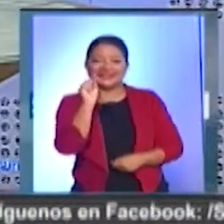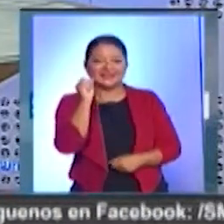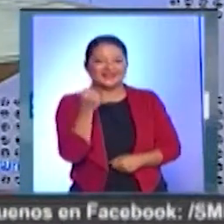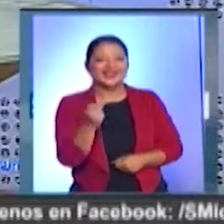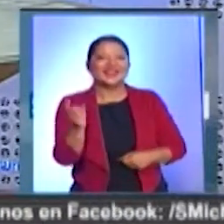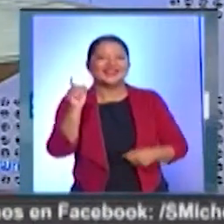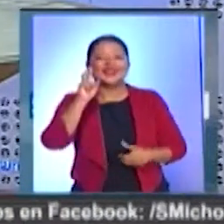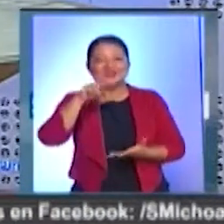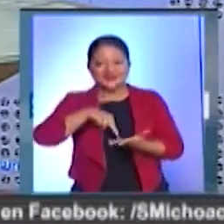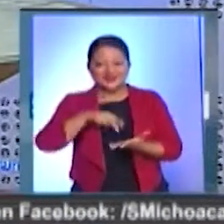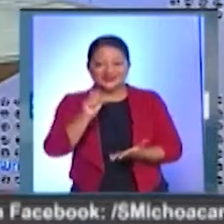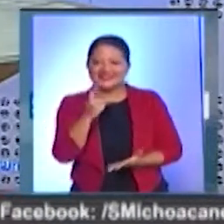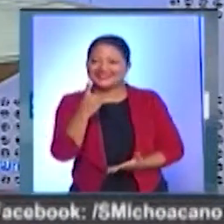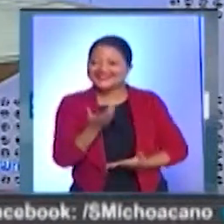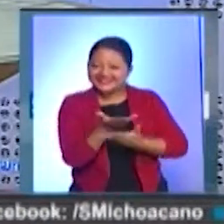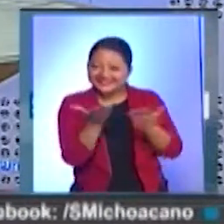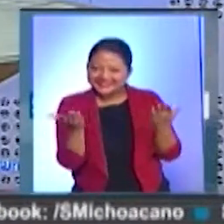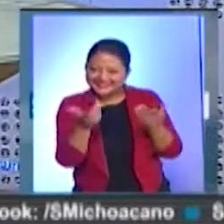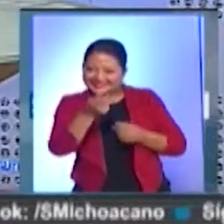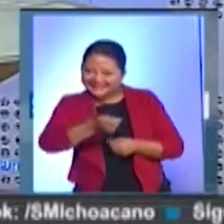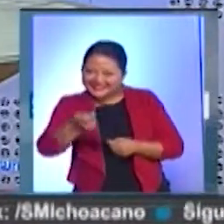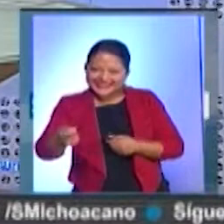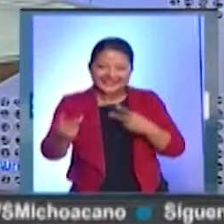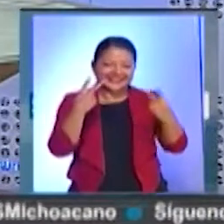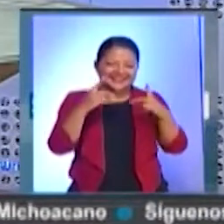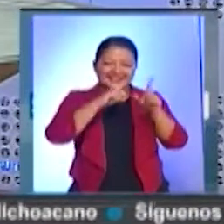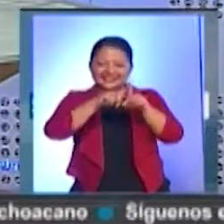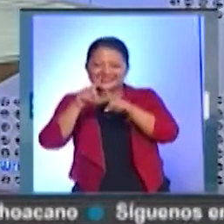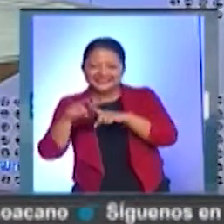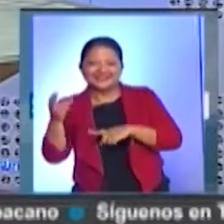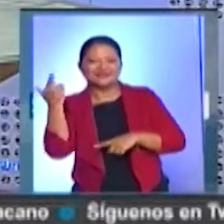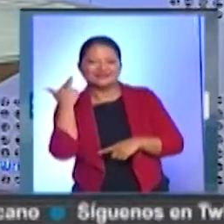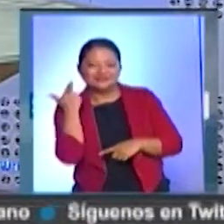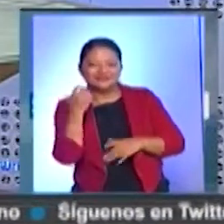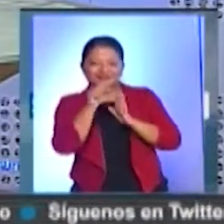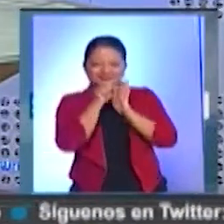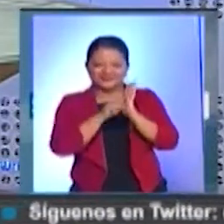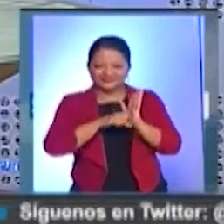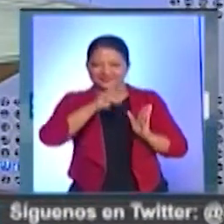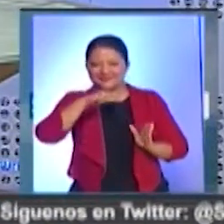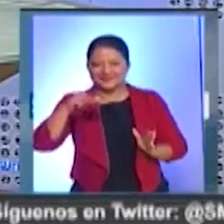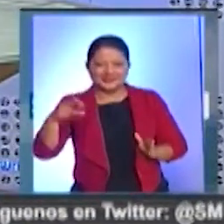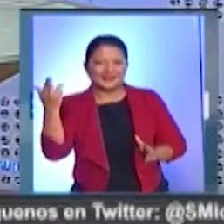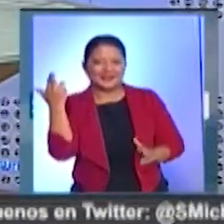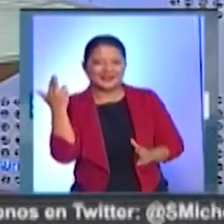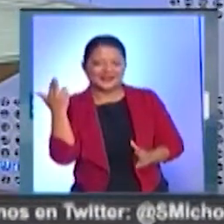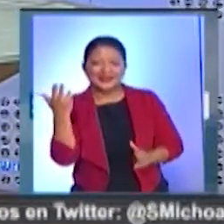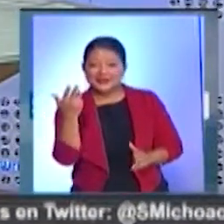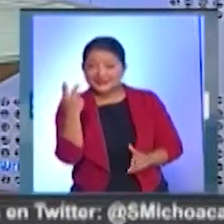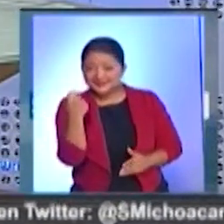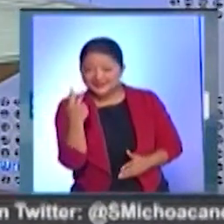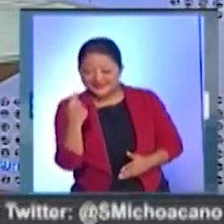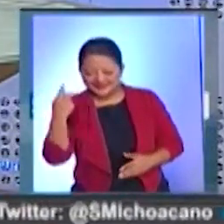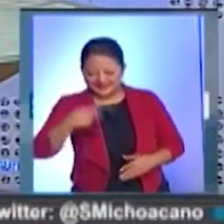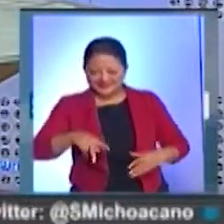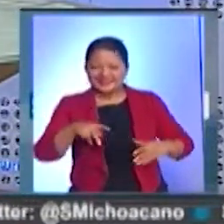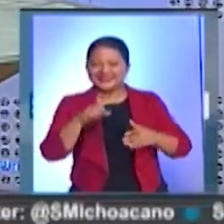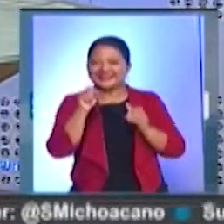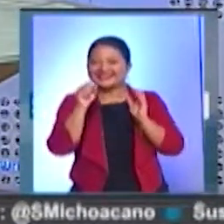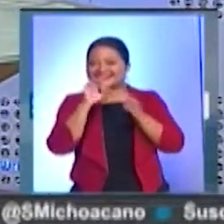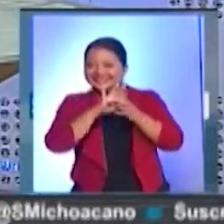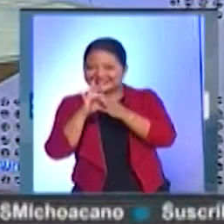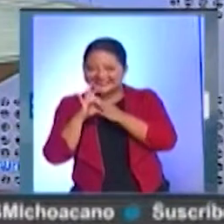2021 saludos a usted que nos sintonizan las diferentes señales del sistema michoacano en la radio la televisión por supuesto y via